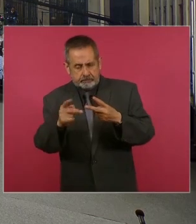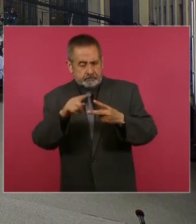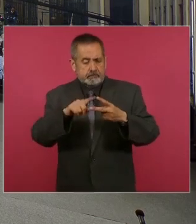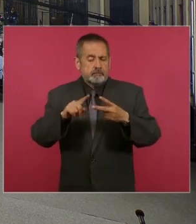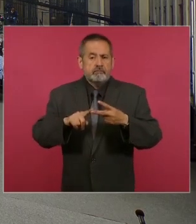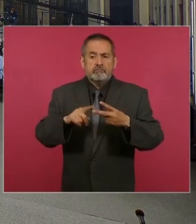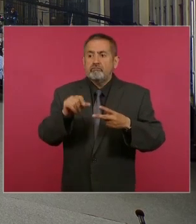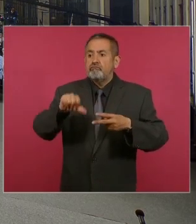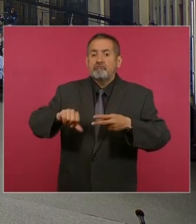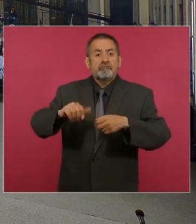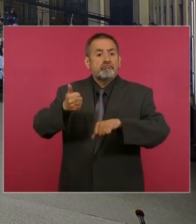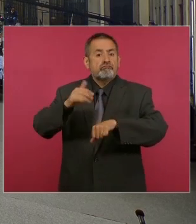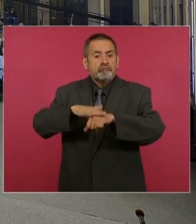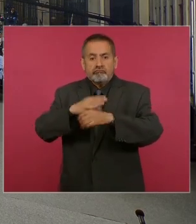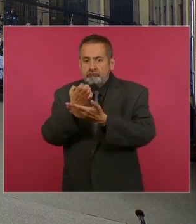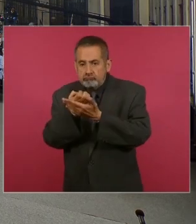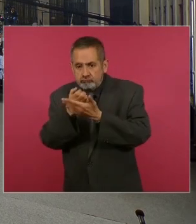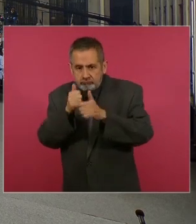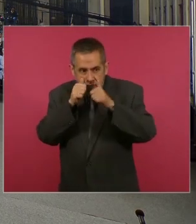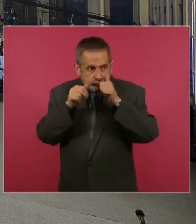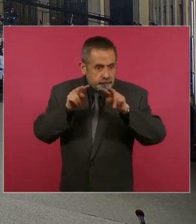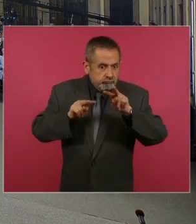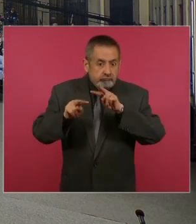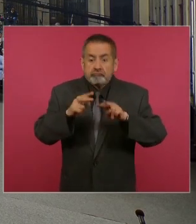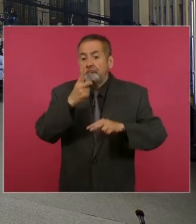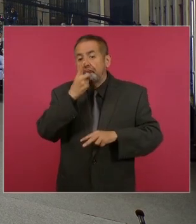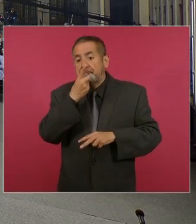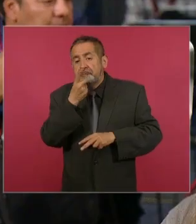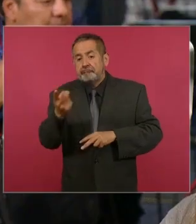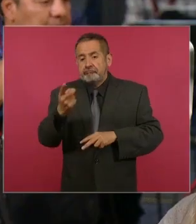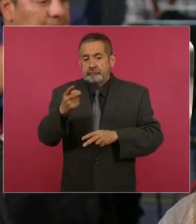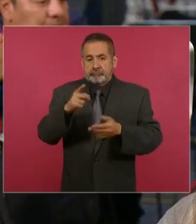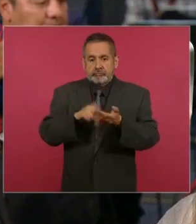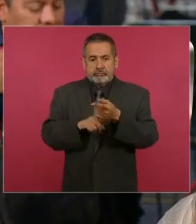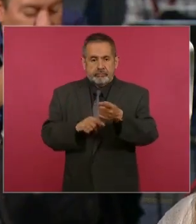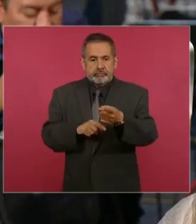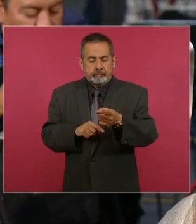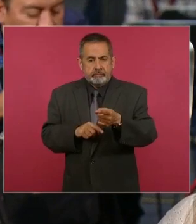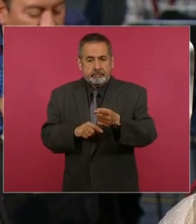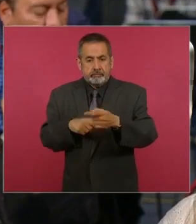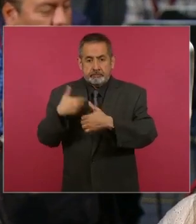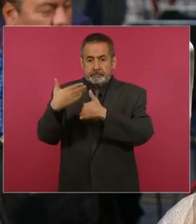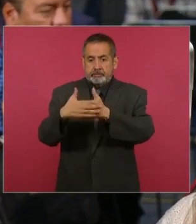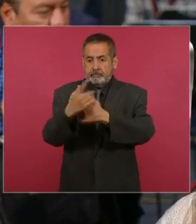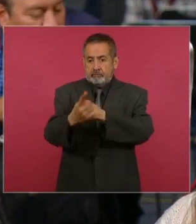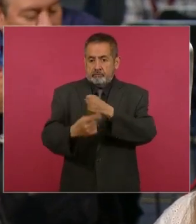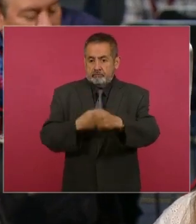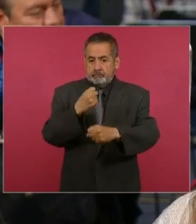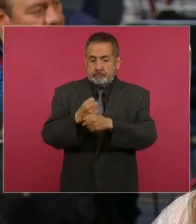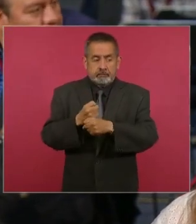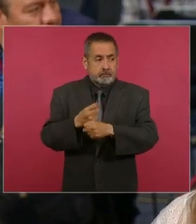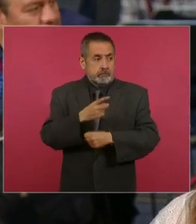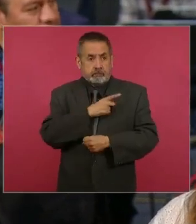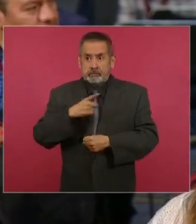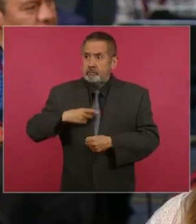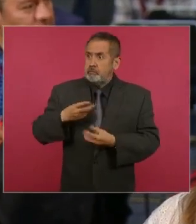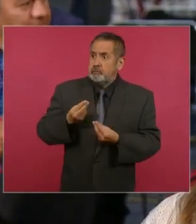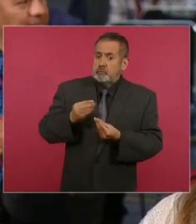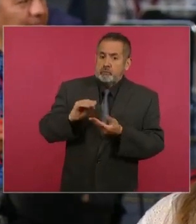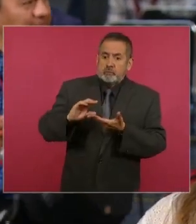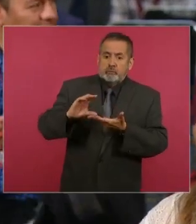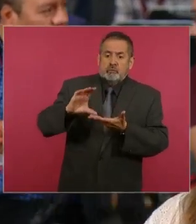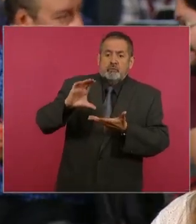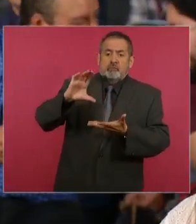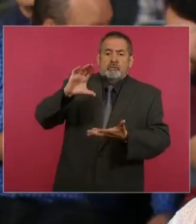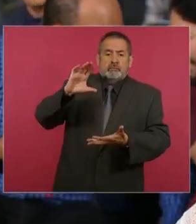económicos amanecieron hoy diciendo que el endeudamiento que se espera para el próximo año podría ser grave. Esto no podría